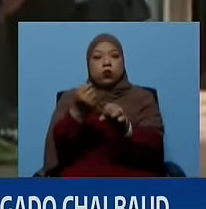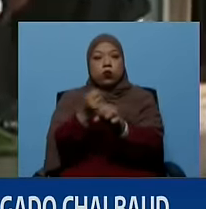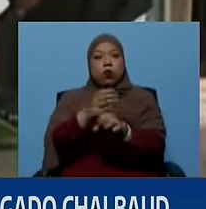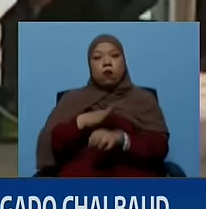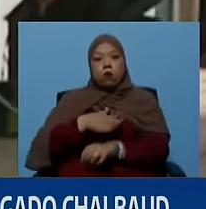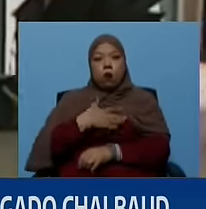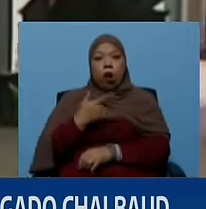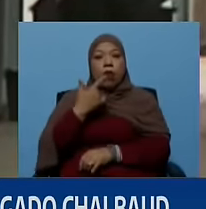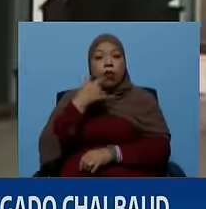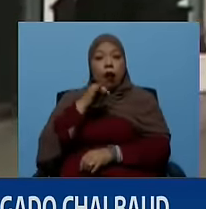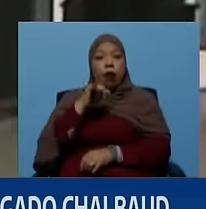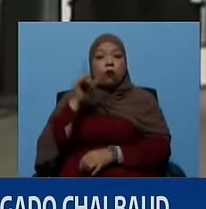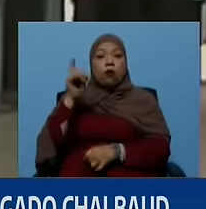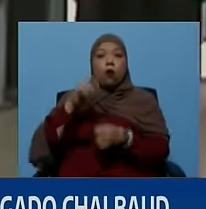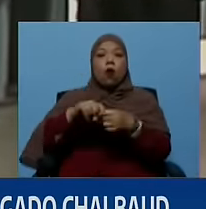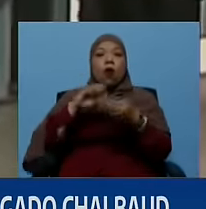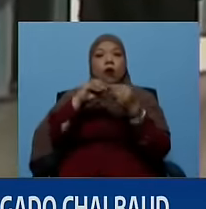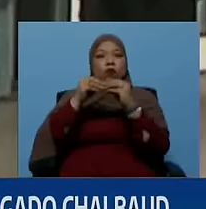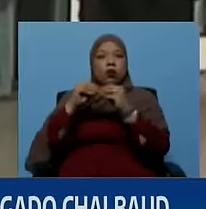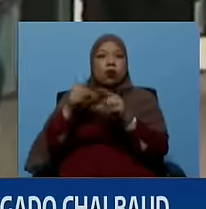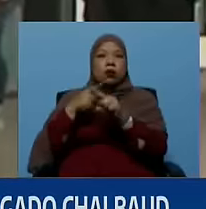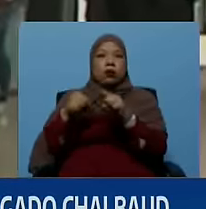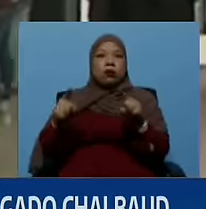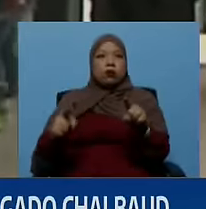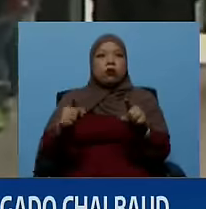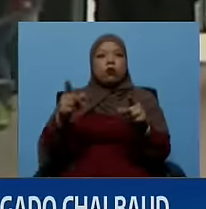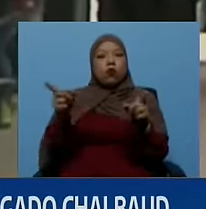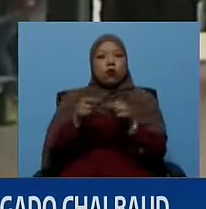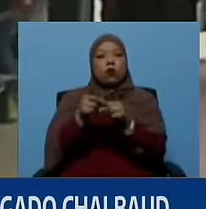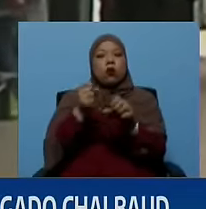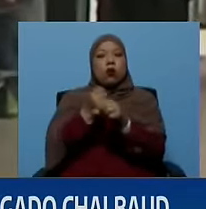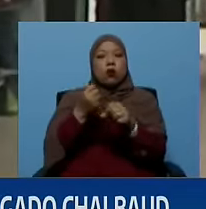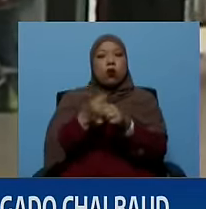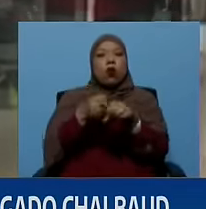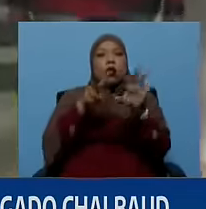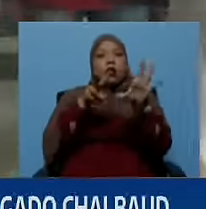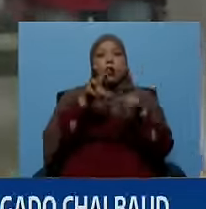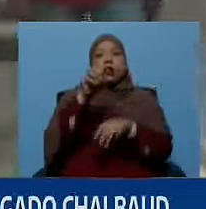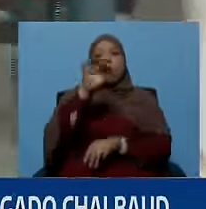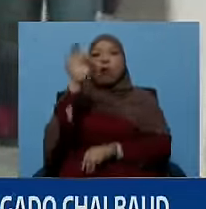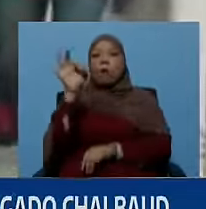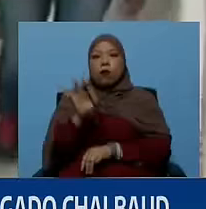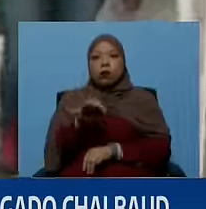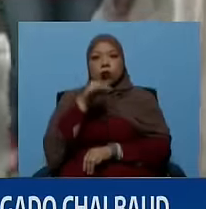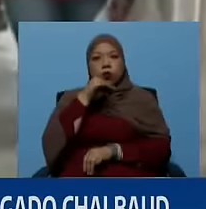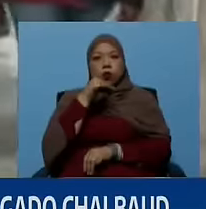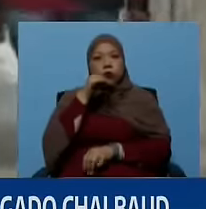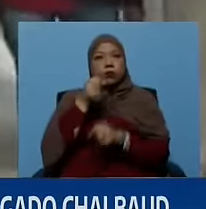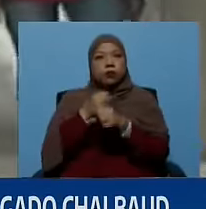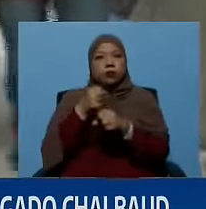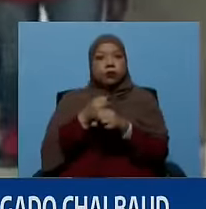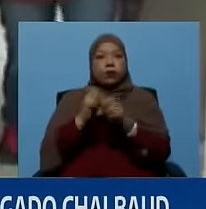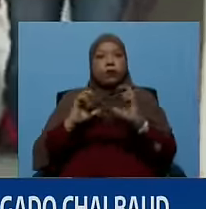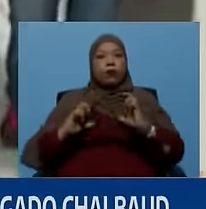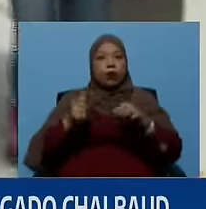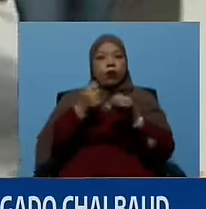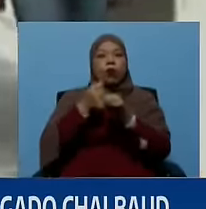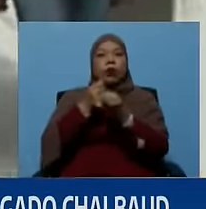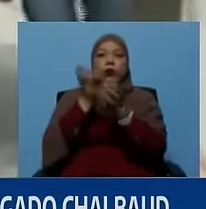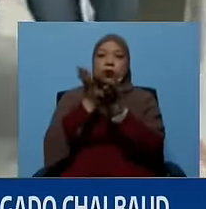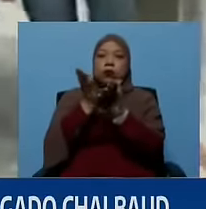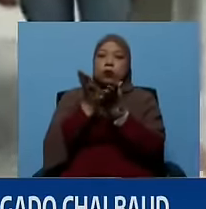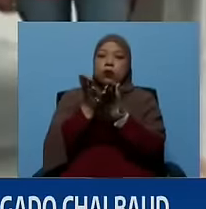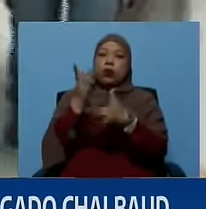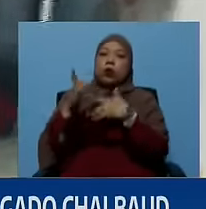bueno en esta recuperación va por un 7% pero aspiramos que el día que comiencen las clases